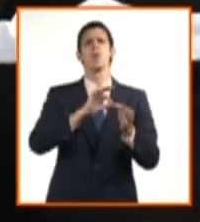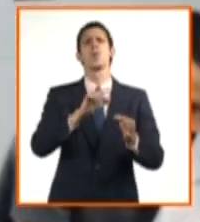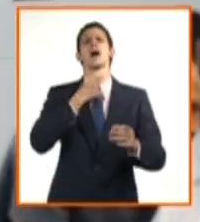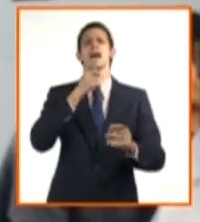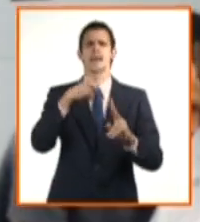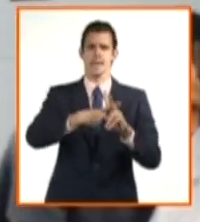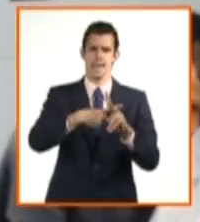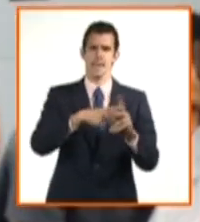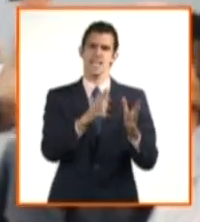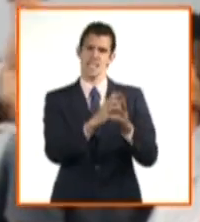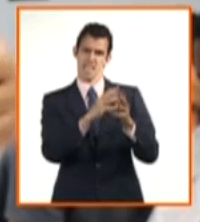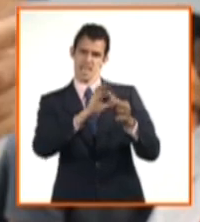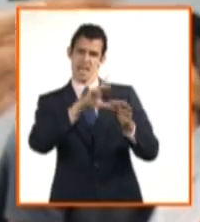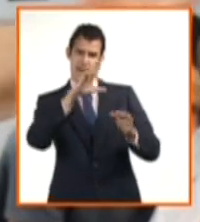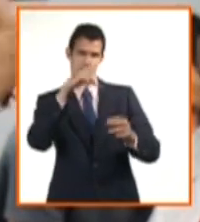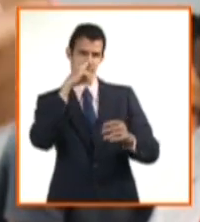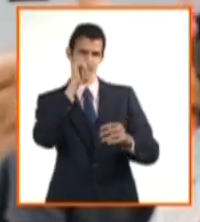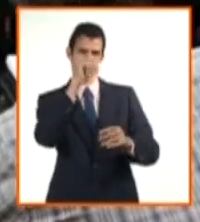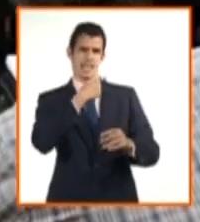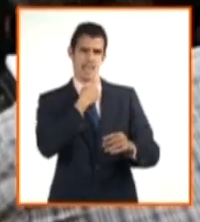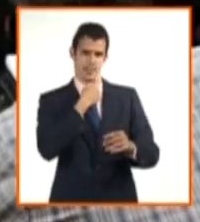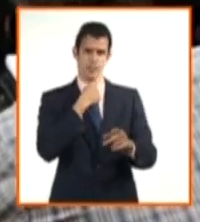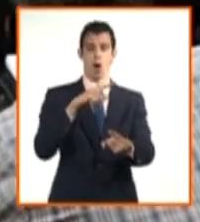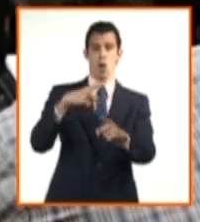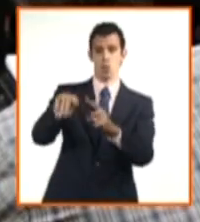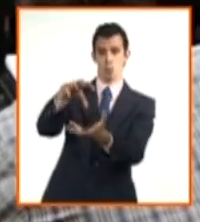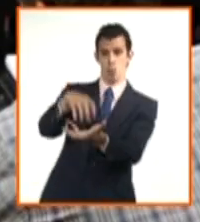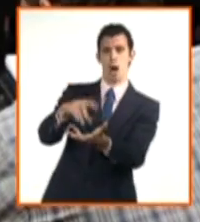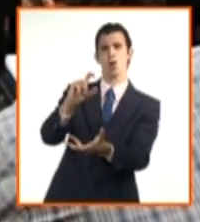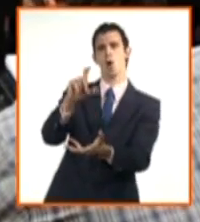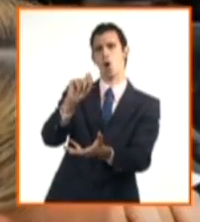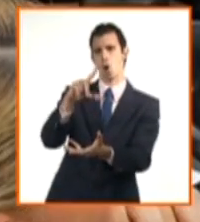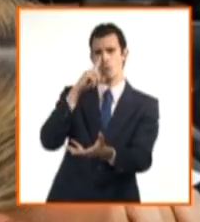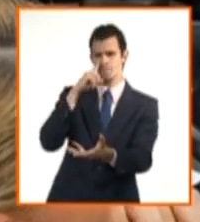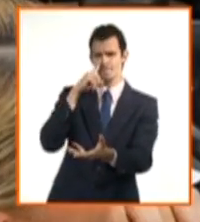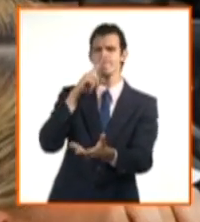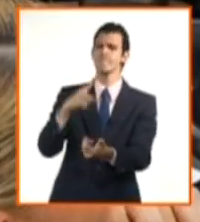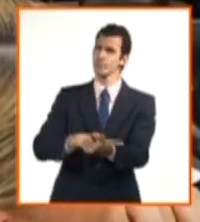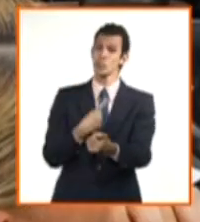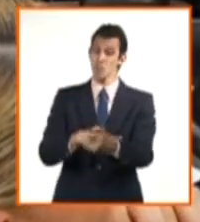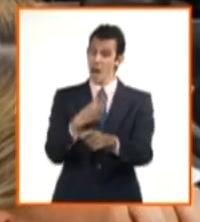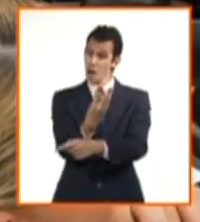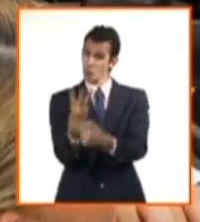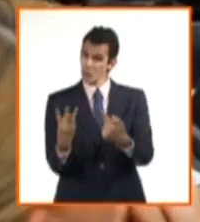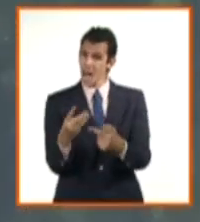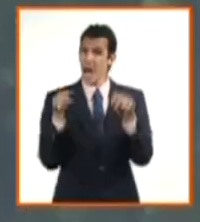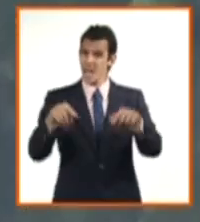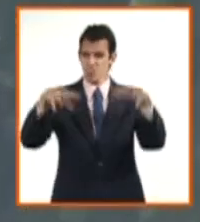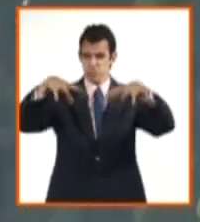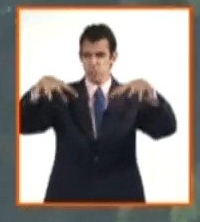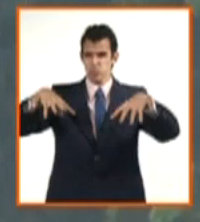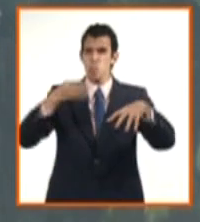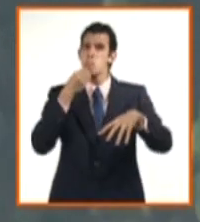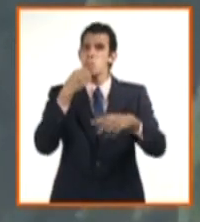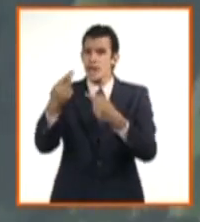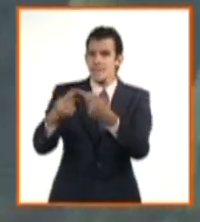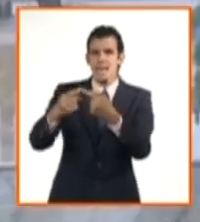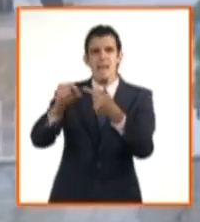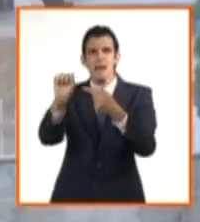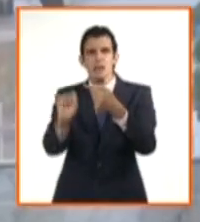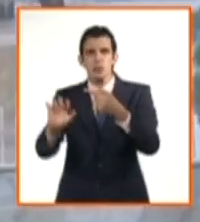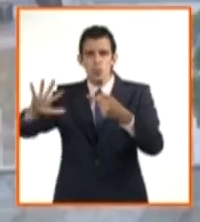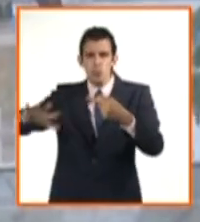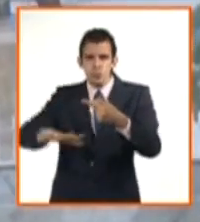pronostica la posibilidad de lluvias intensas en distintas localidades y fuertes marejadas para la costa sur desde